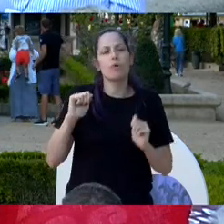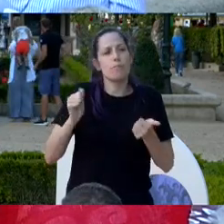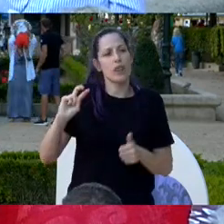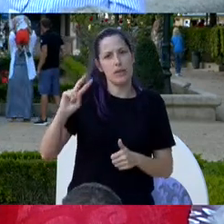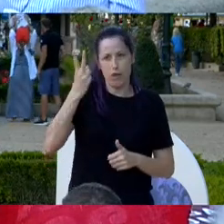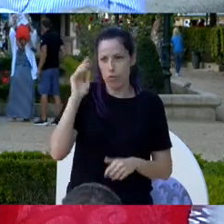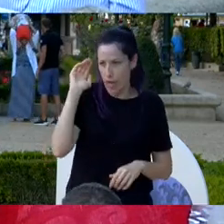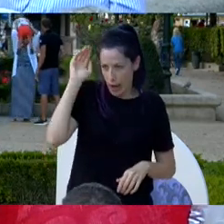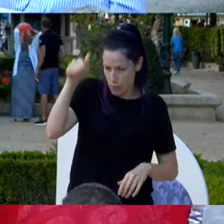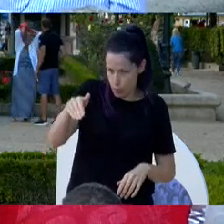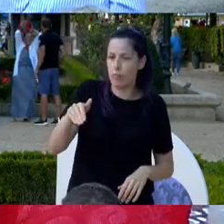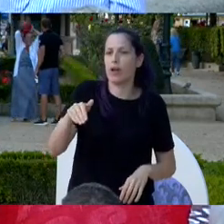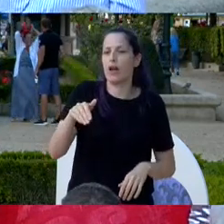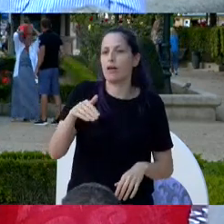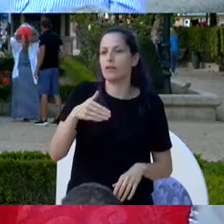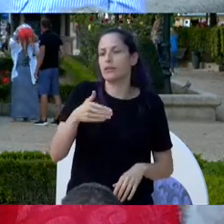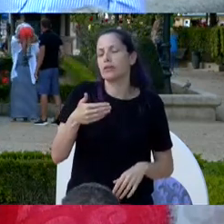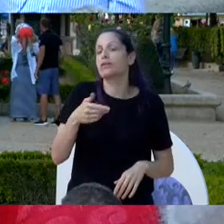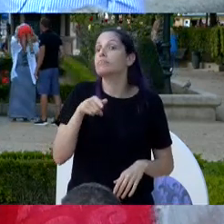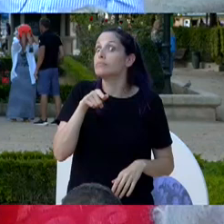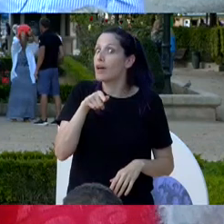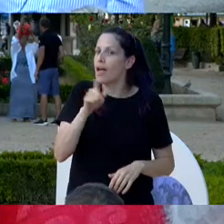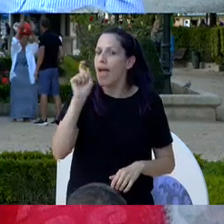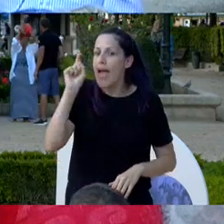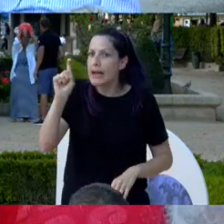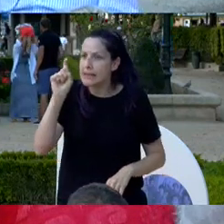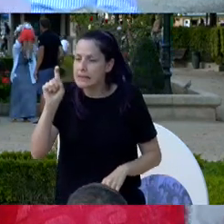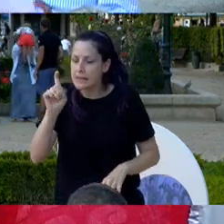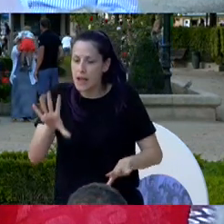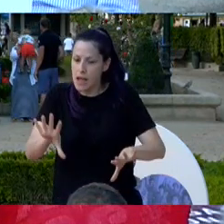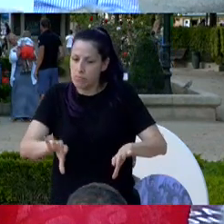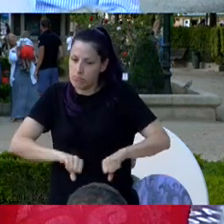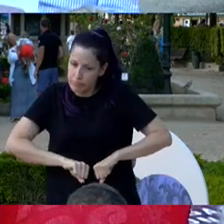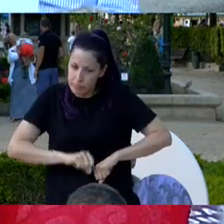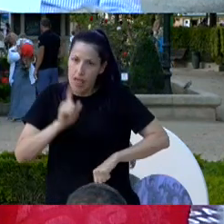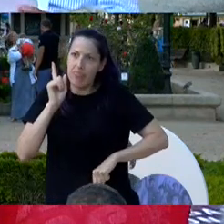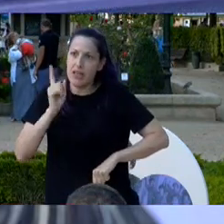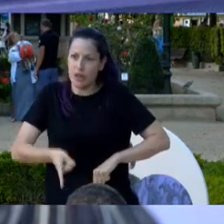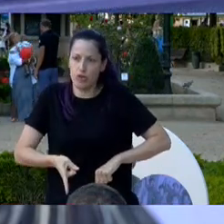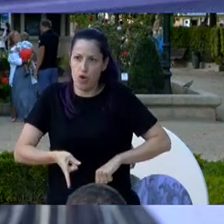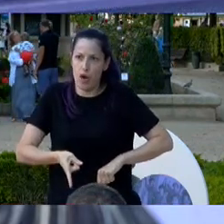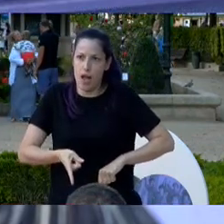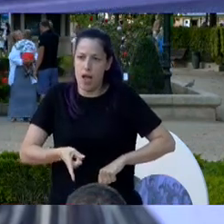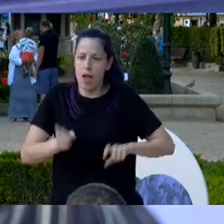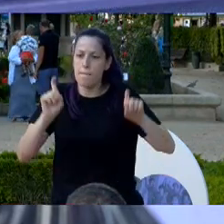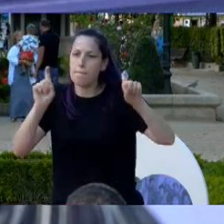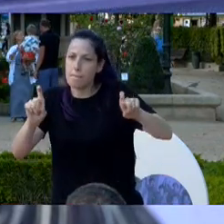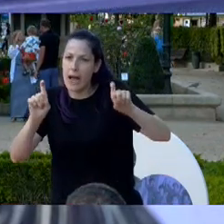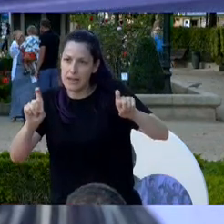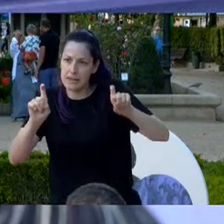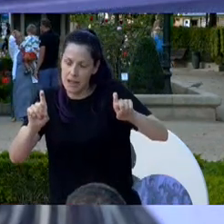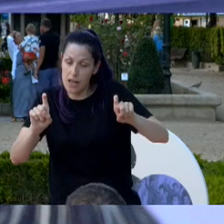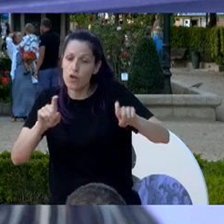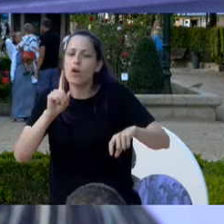República, ¿no? Nun 31. Aí ela asume o cargo de directora da Escola de Mesisterio e tamén preside o